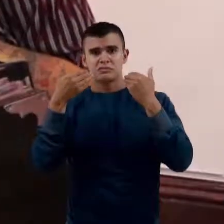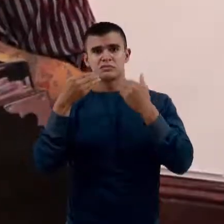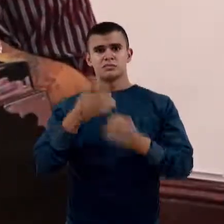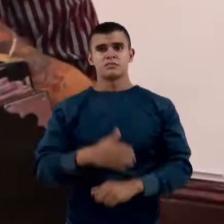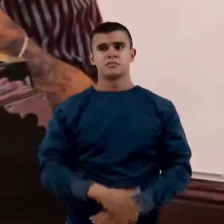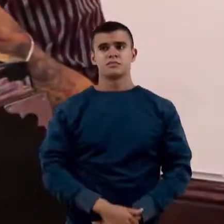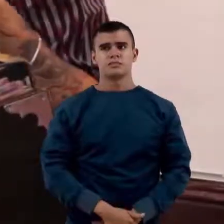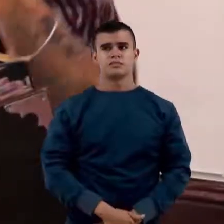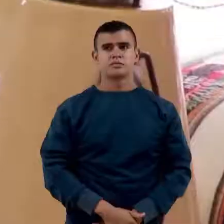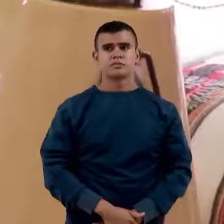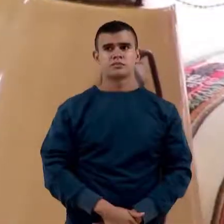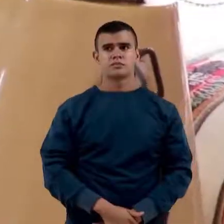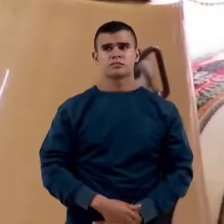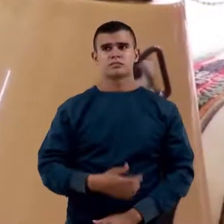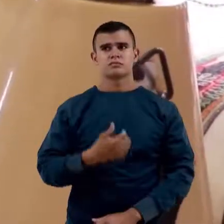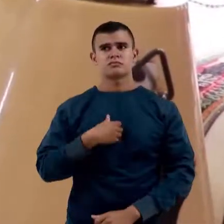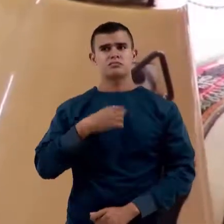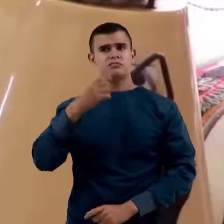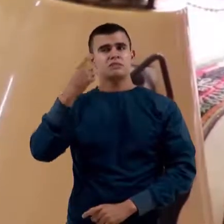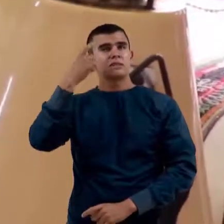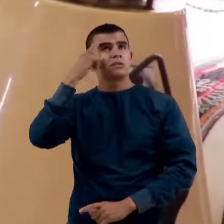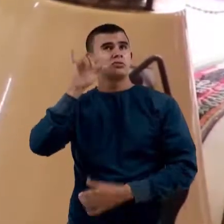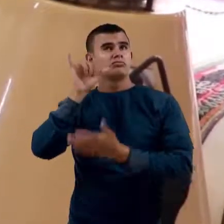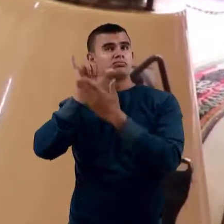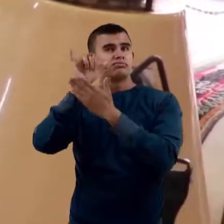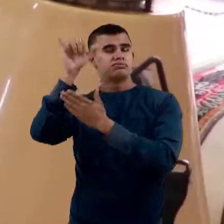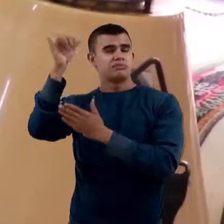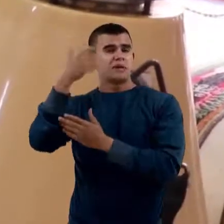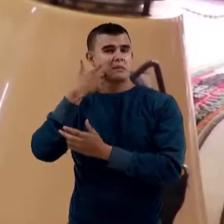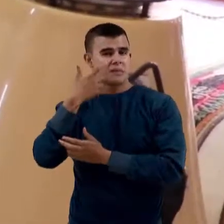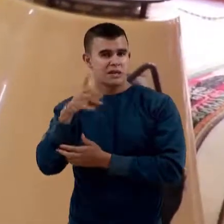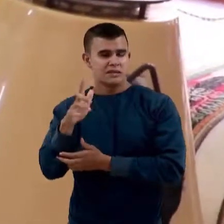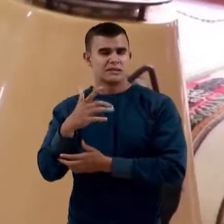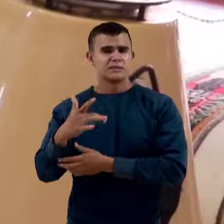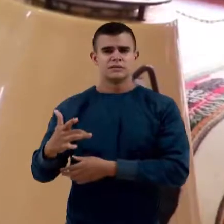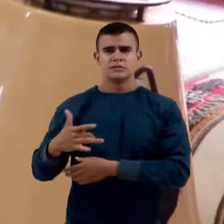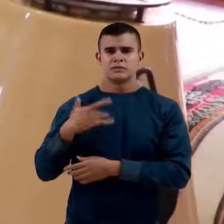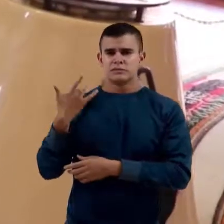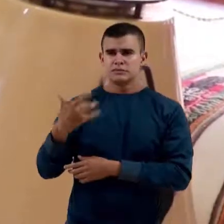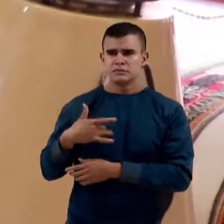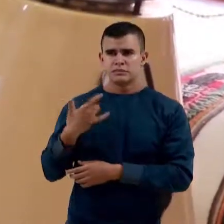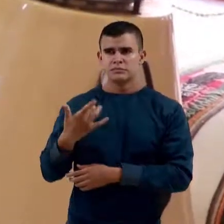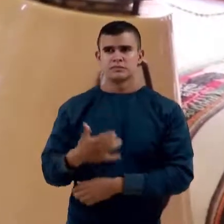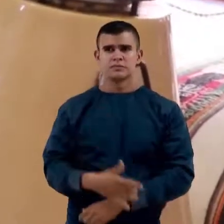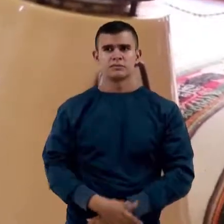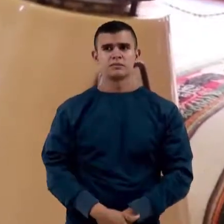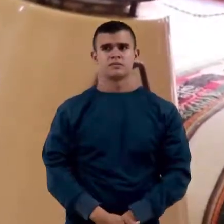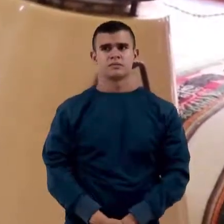sonreír, se viaja por el éter, pensar, sentir.